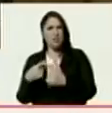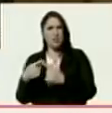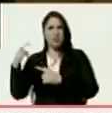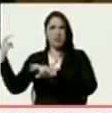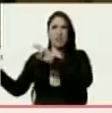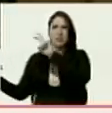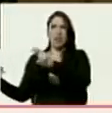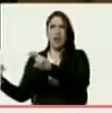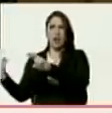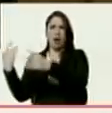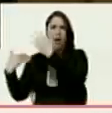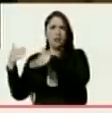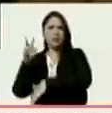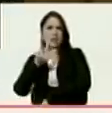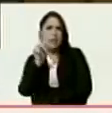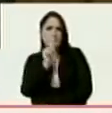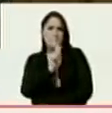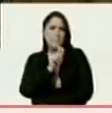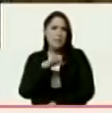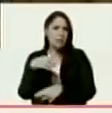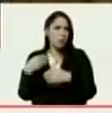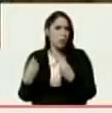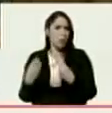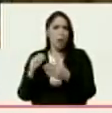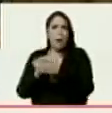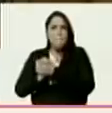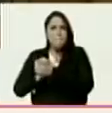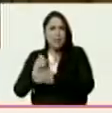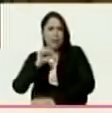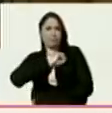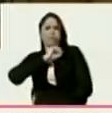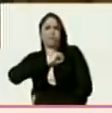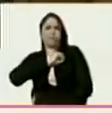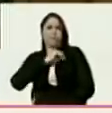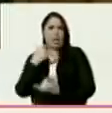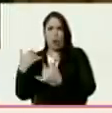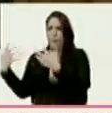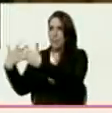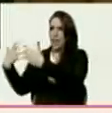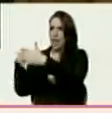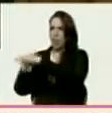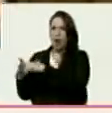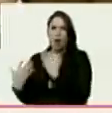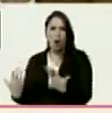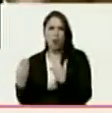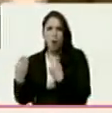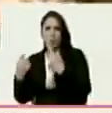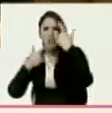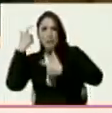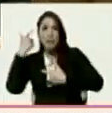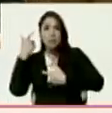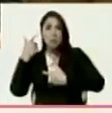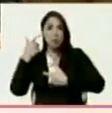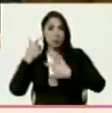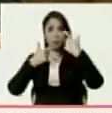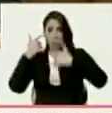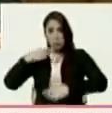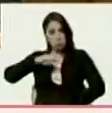hace 3 meses. Estos no eran amigos. Y están peleando ahora entre ellos. ¿Y dónde está el chavismo? El chavismo tranquilo,